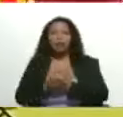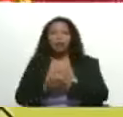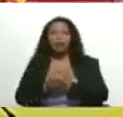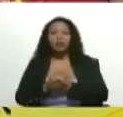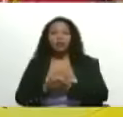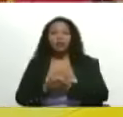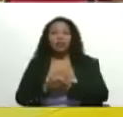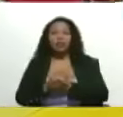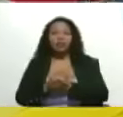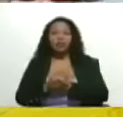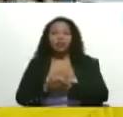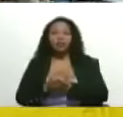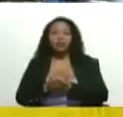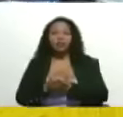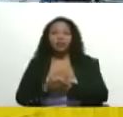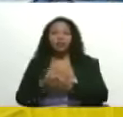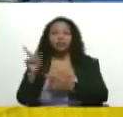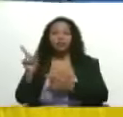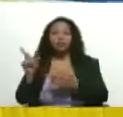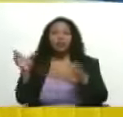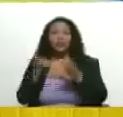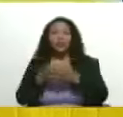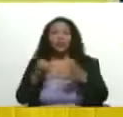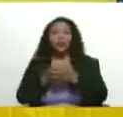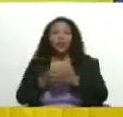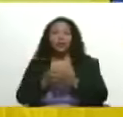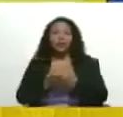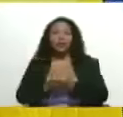¿Cómo estará compuesto?